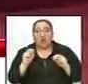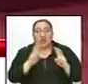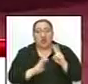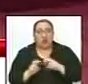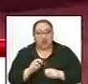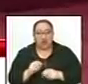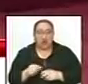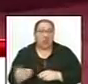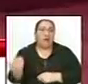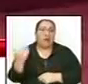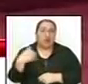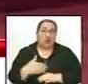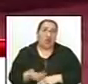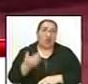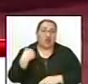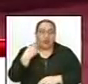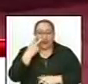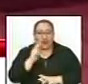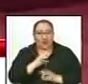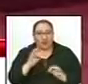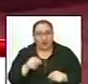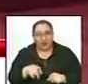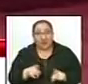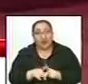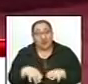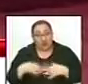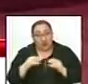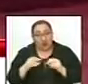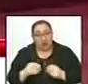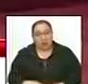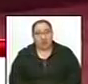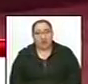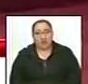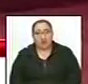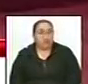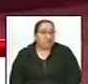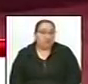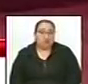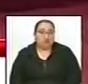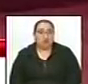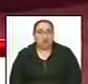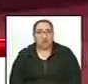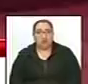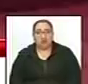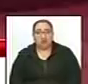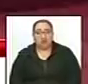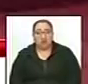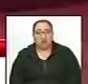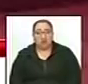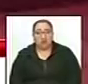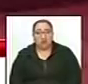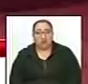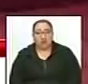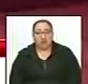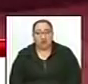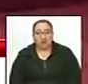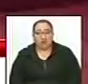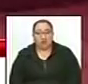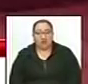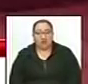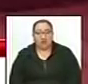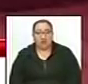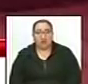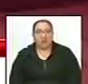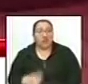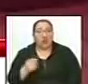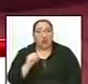que han venido antes y que no se han visto, y ahí también se podría hablar de blindaje, no. Yo no voy a usar términos que no se usan en la democracia,